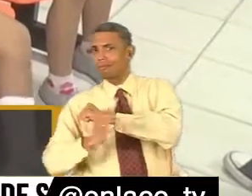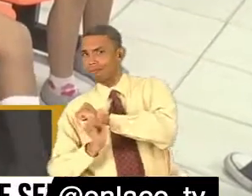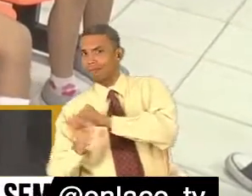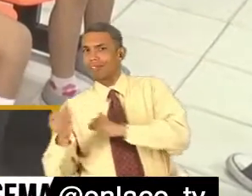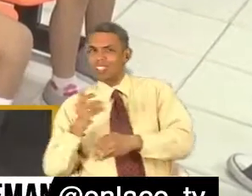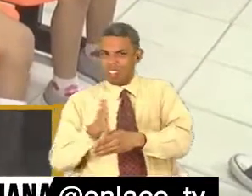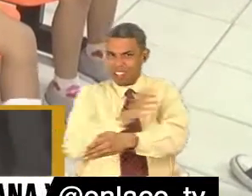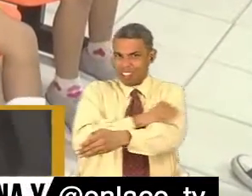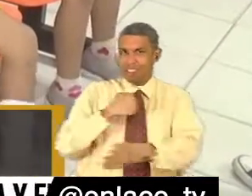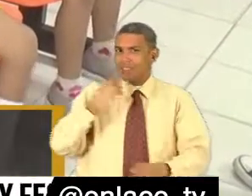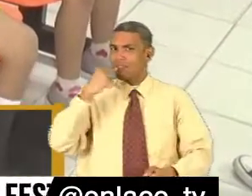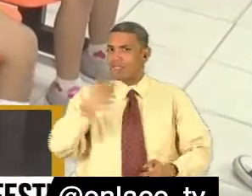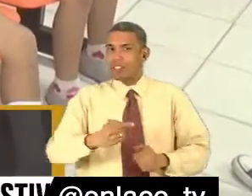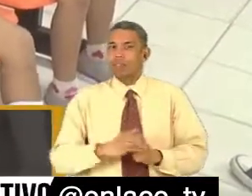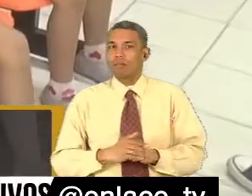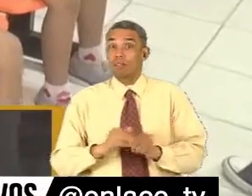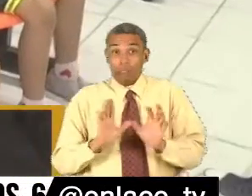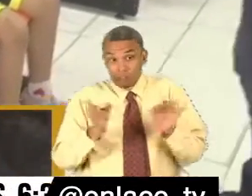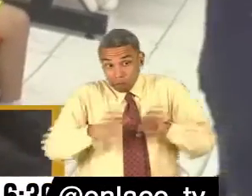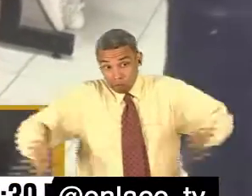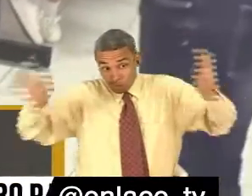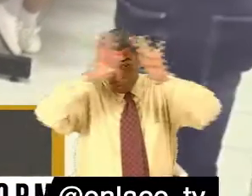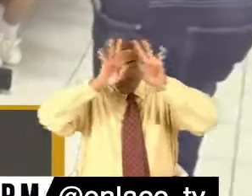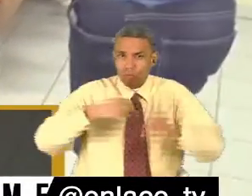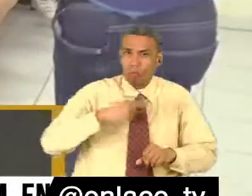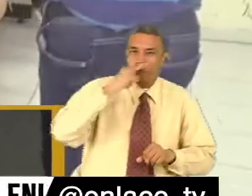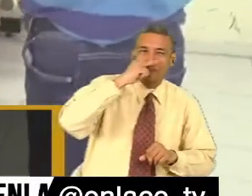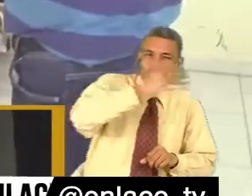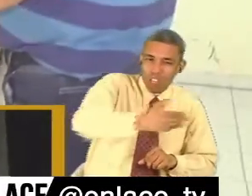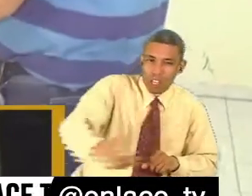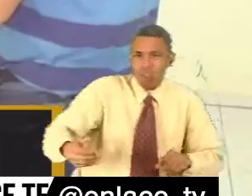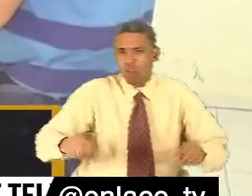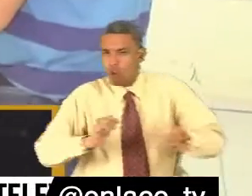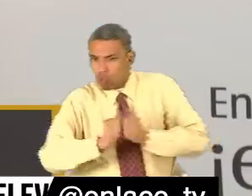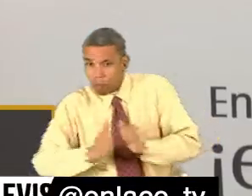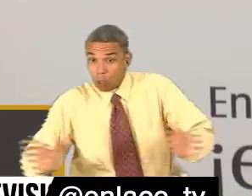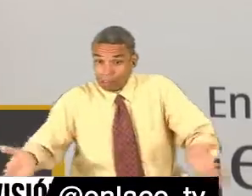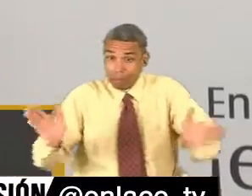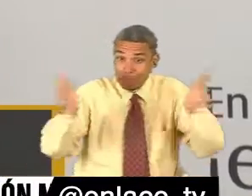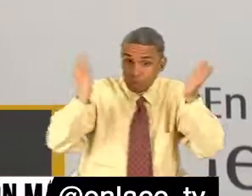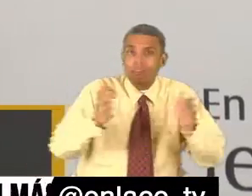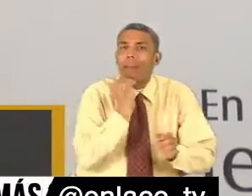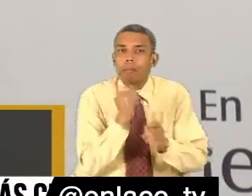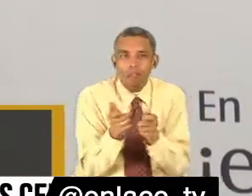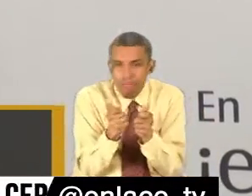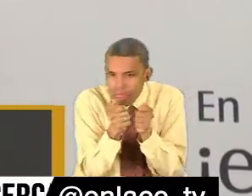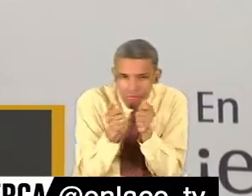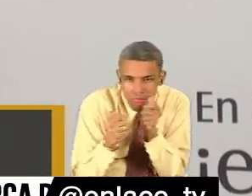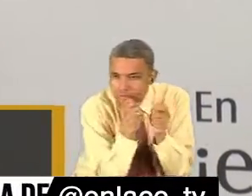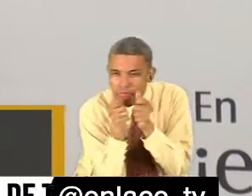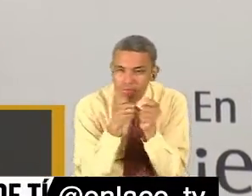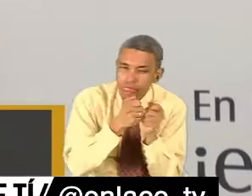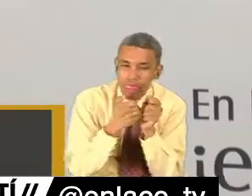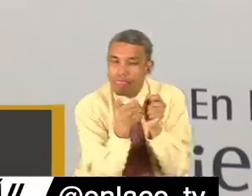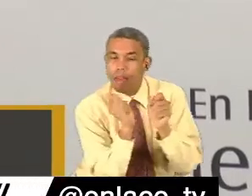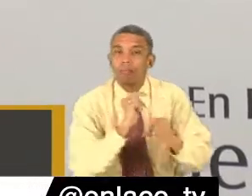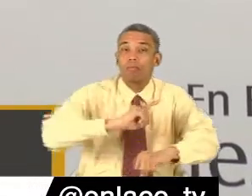que así incentivamos a los niños al deporte, a no estar en las calles, a no estar jugando tanto Xbox, tanto viendo tanto televisión, el